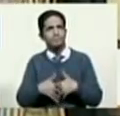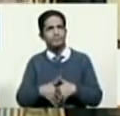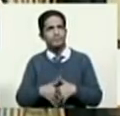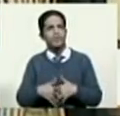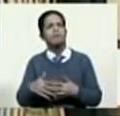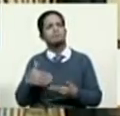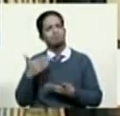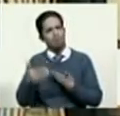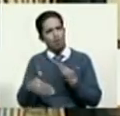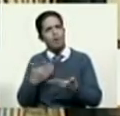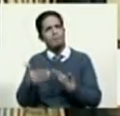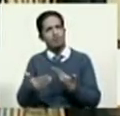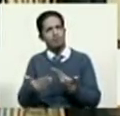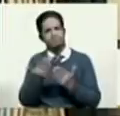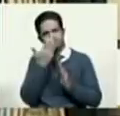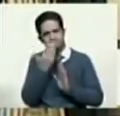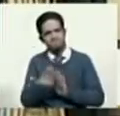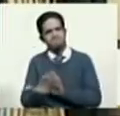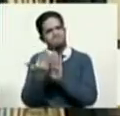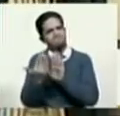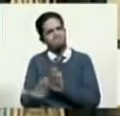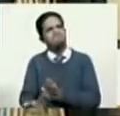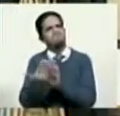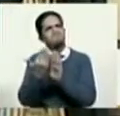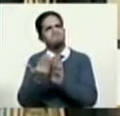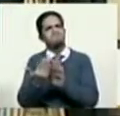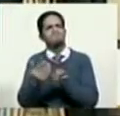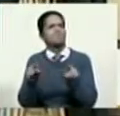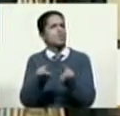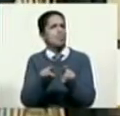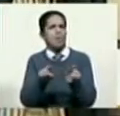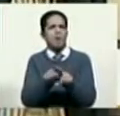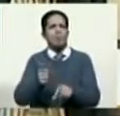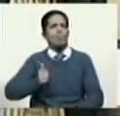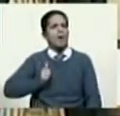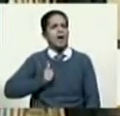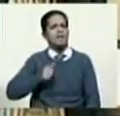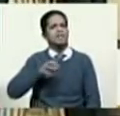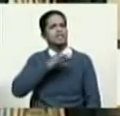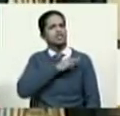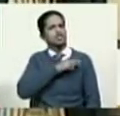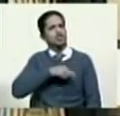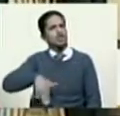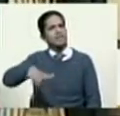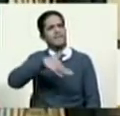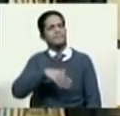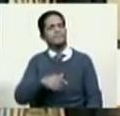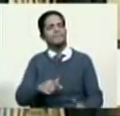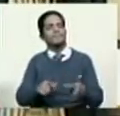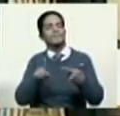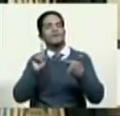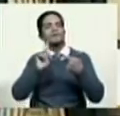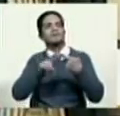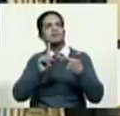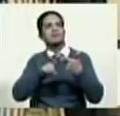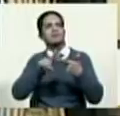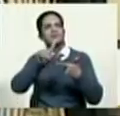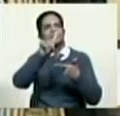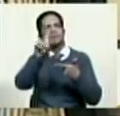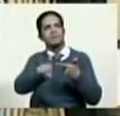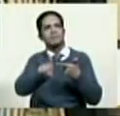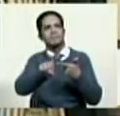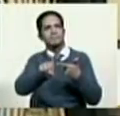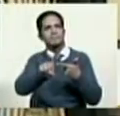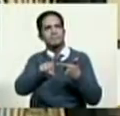enfrentando los problemas que tiene nuestra sociedad o cualquier sociedad normalmente. La segunda pregunta,